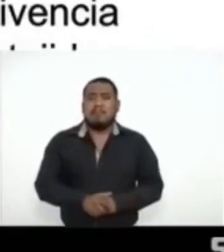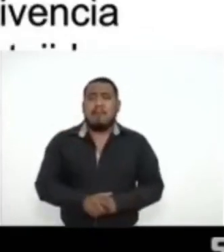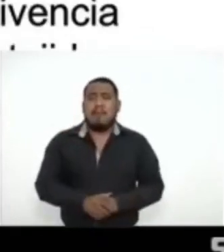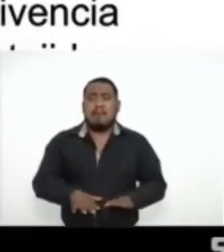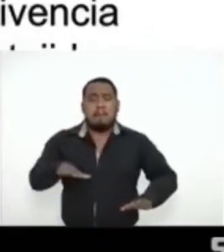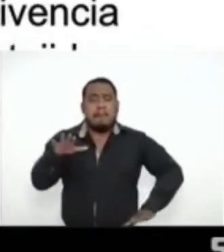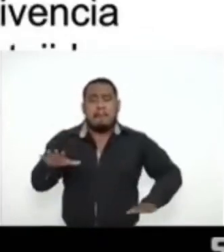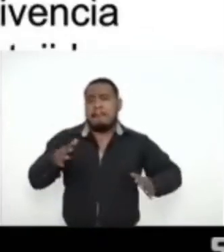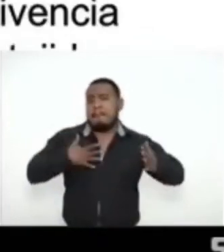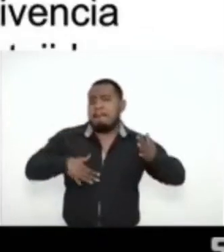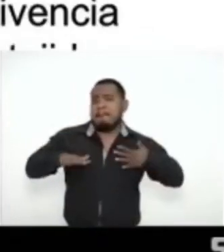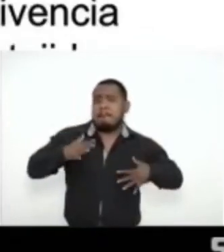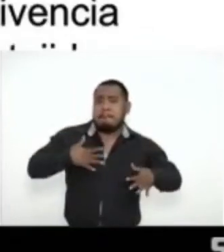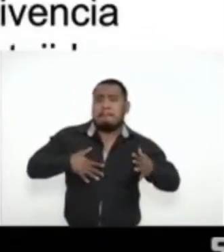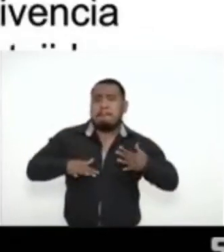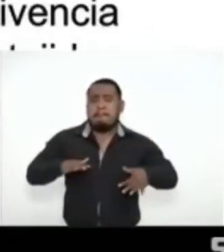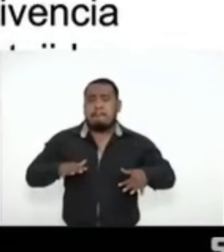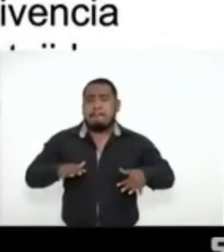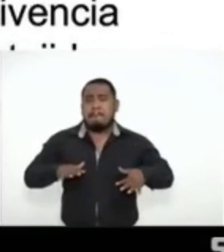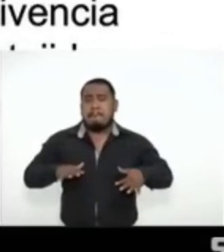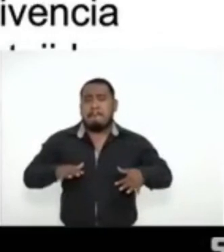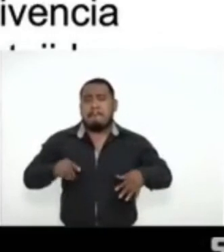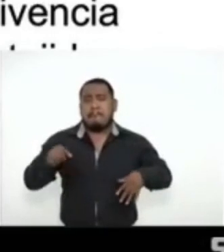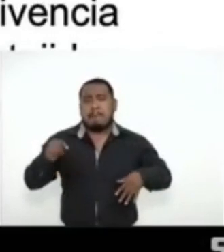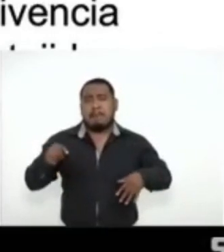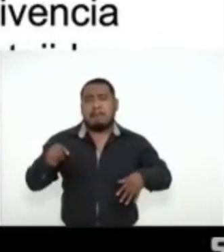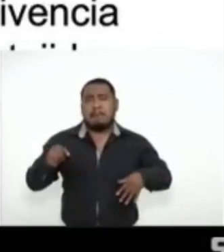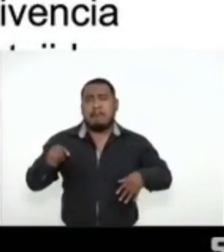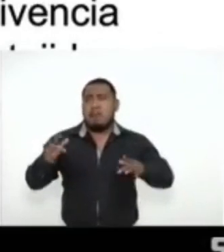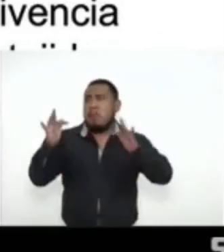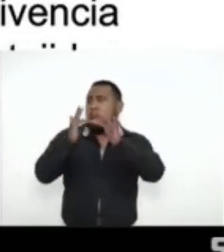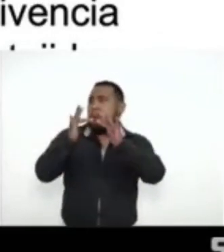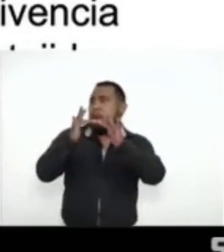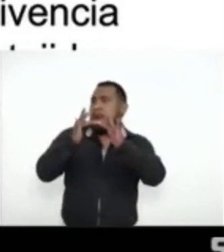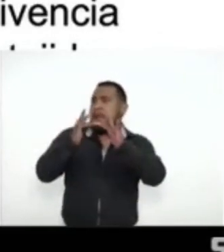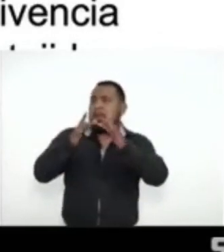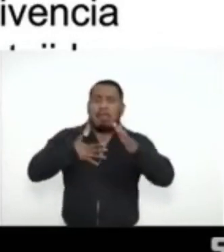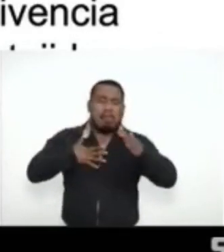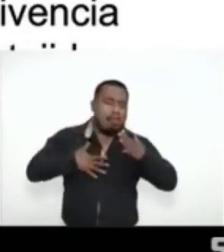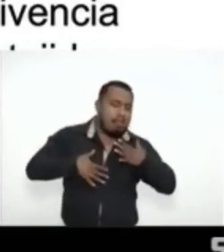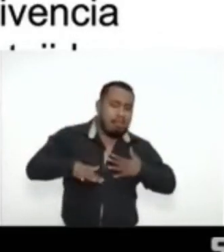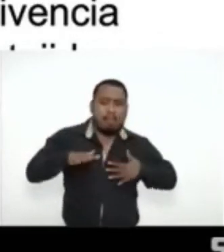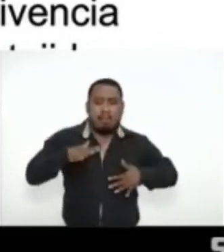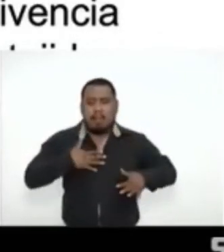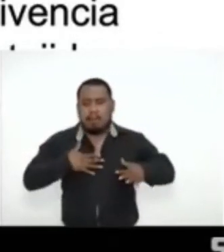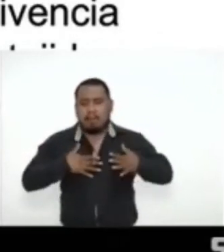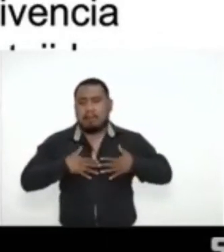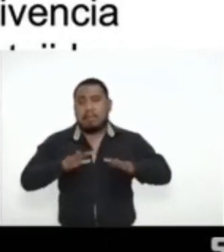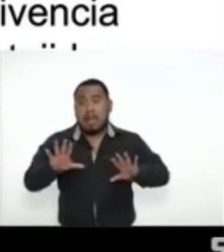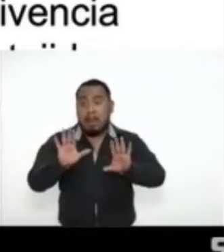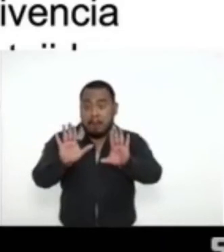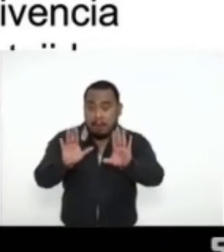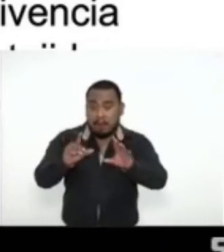Cuando estamos cansados, es esta señal de agotamiento. Y tu cuerpo lo que te dice es,